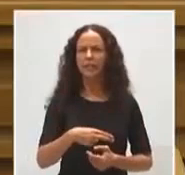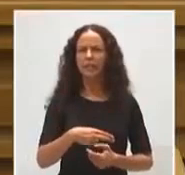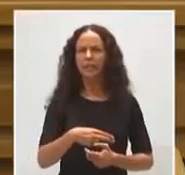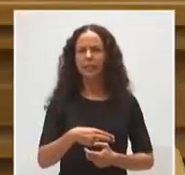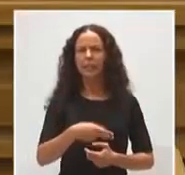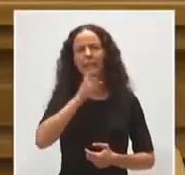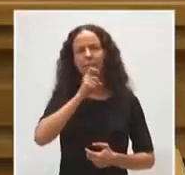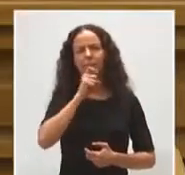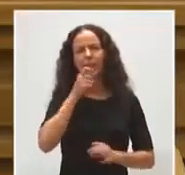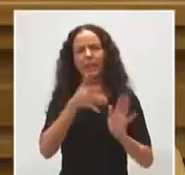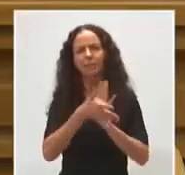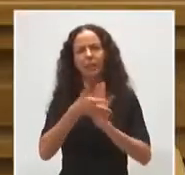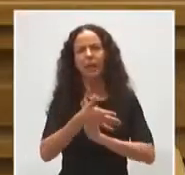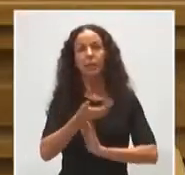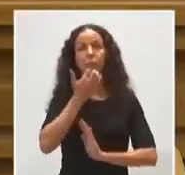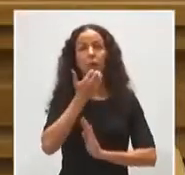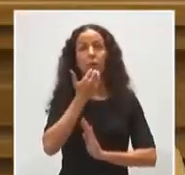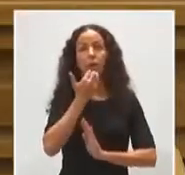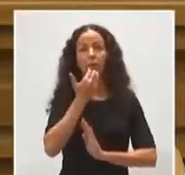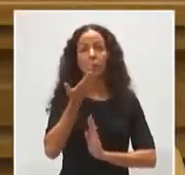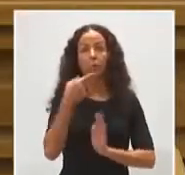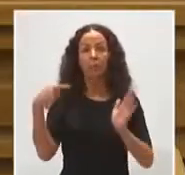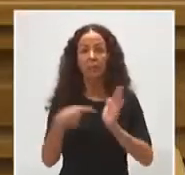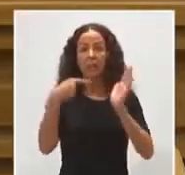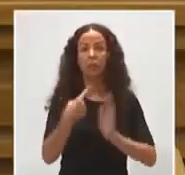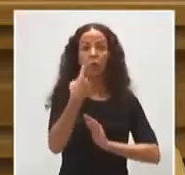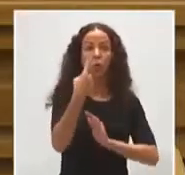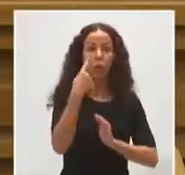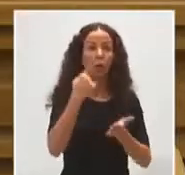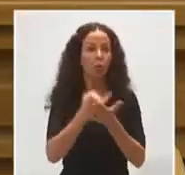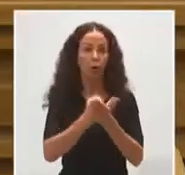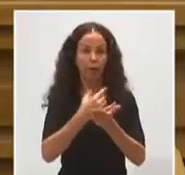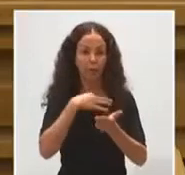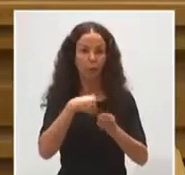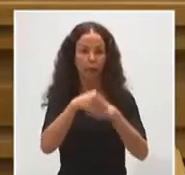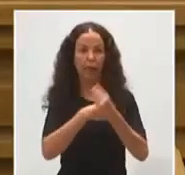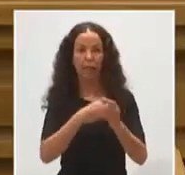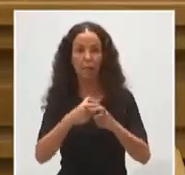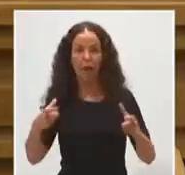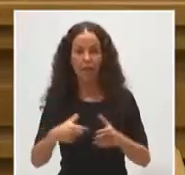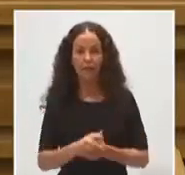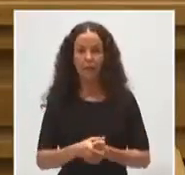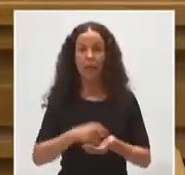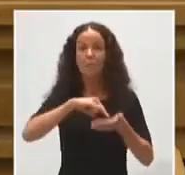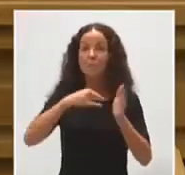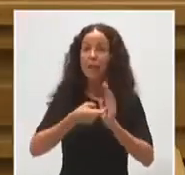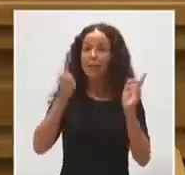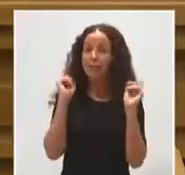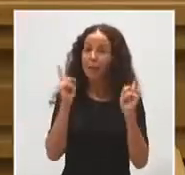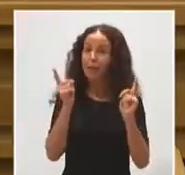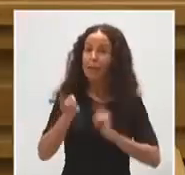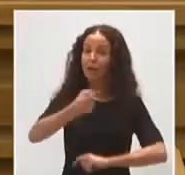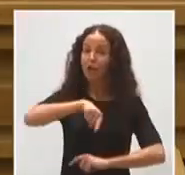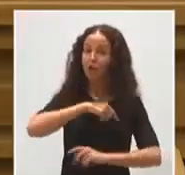porque era el mismo pinchazo nada más que más pruebas es curioso pero es que el plan de prevención que estamos desarrollando de